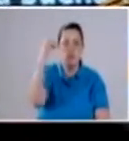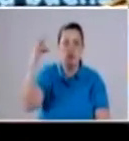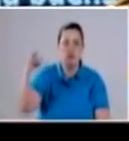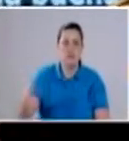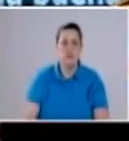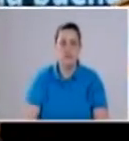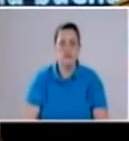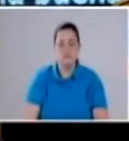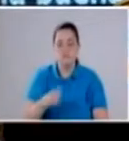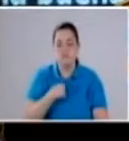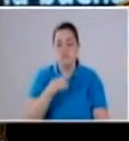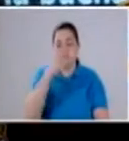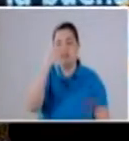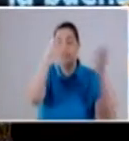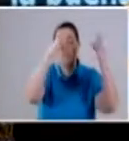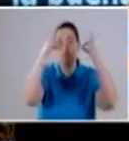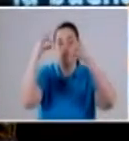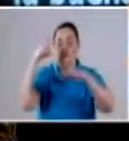días.